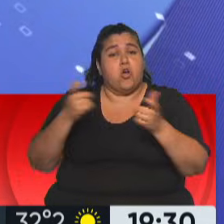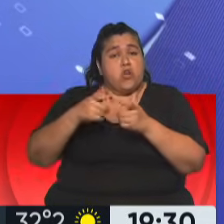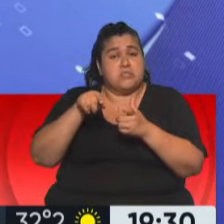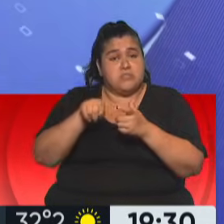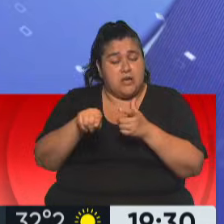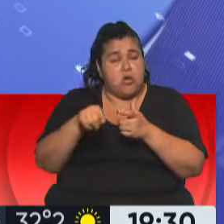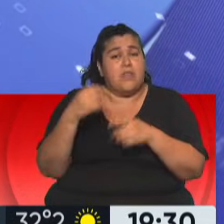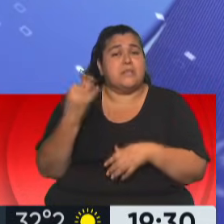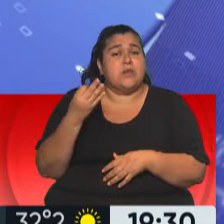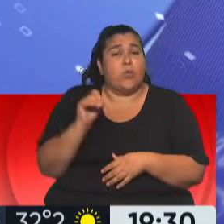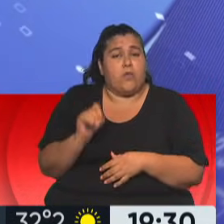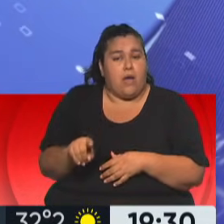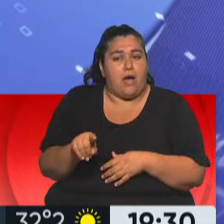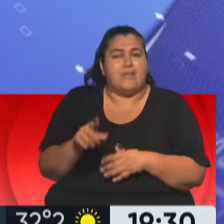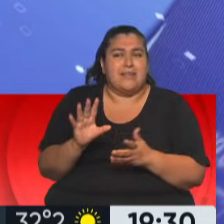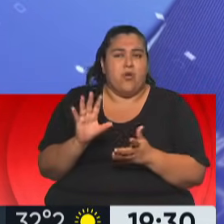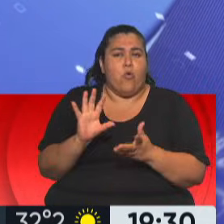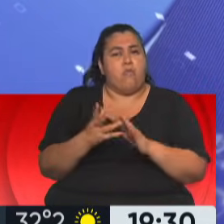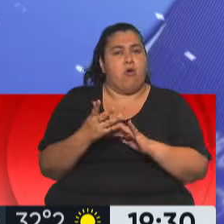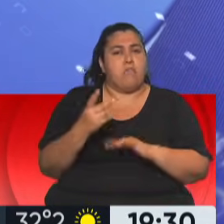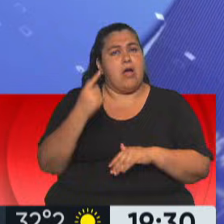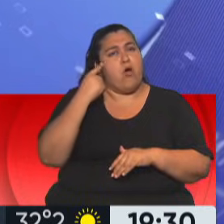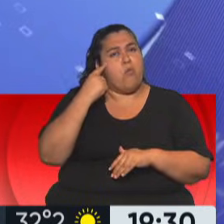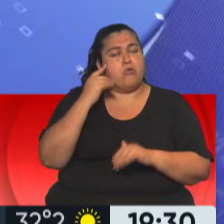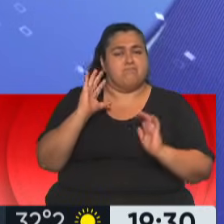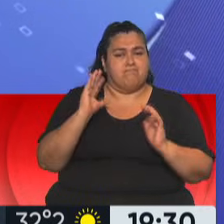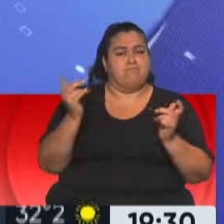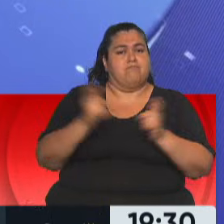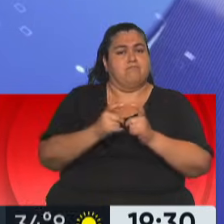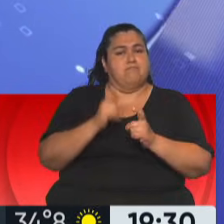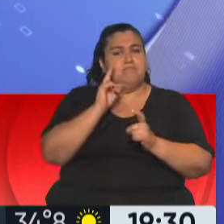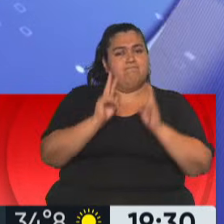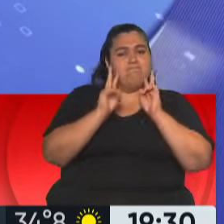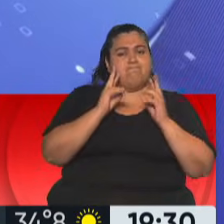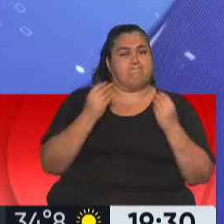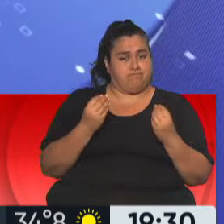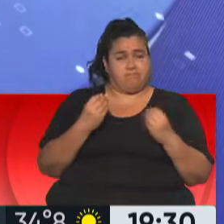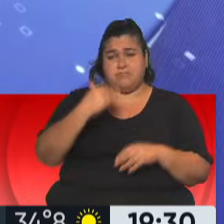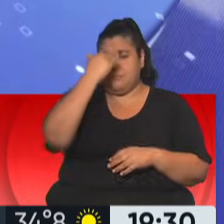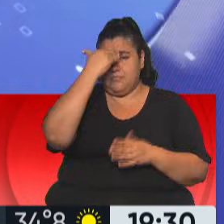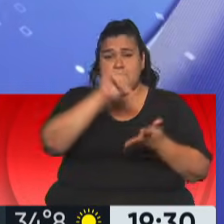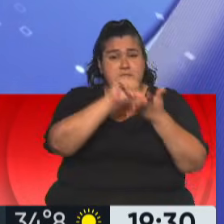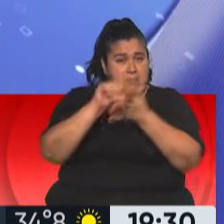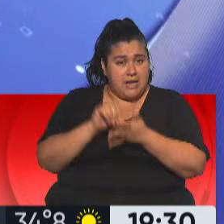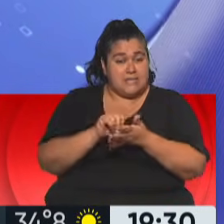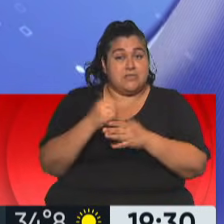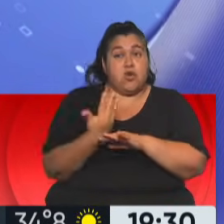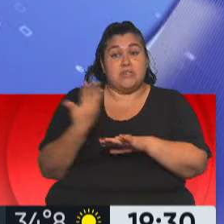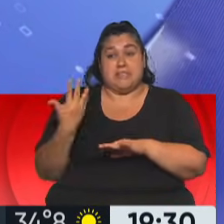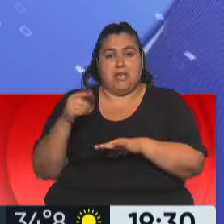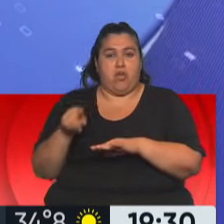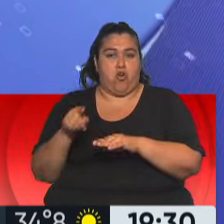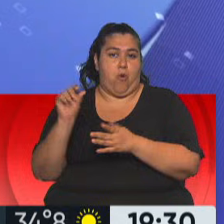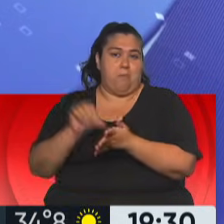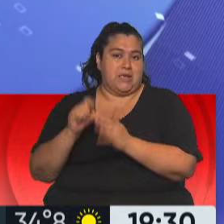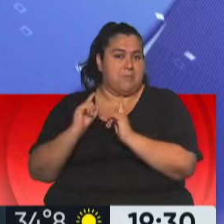más pesimista, ¿no? Porque esto si bien fue una reunión de emergencia, el Consejo de Seguridad, que está compuesto por 15 países, 5 que son los miembros permanentes